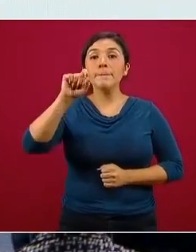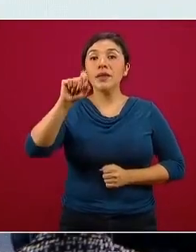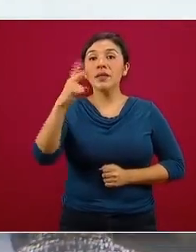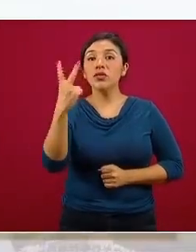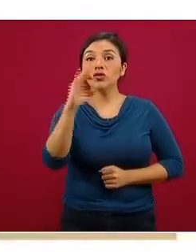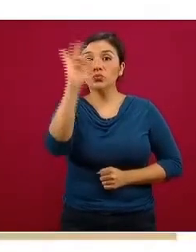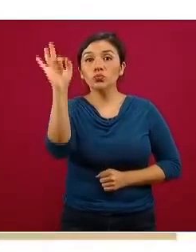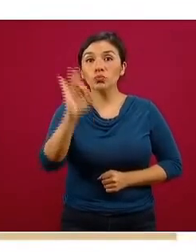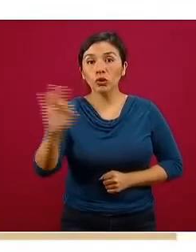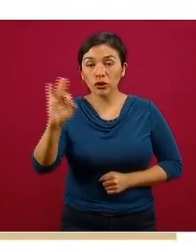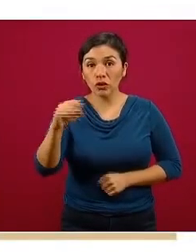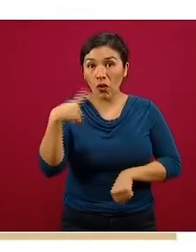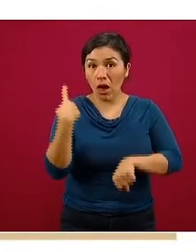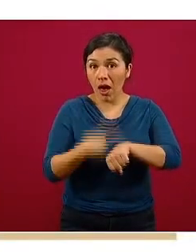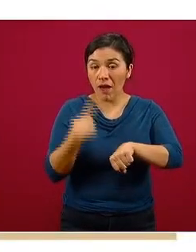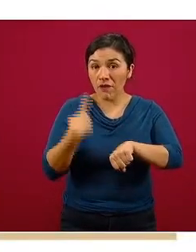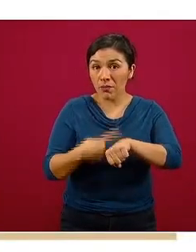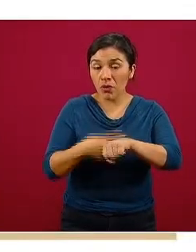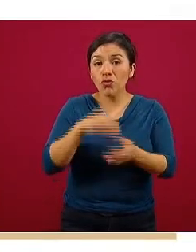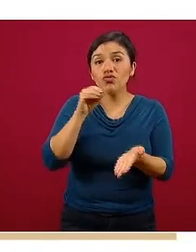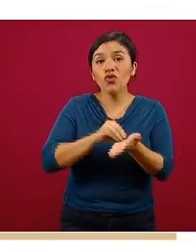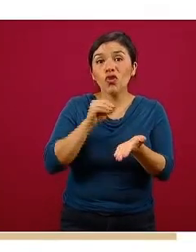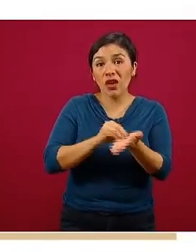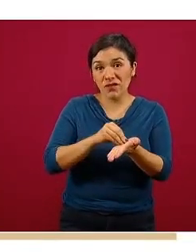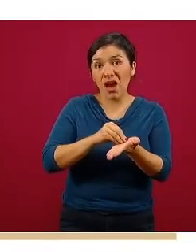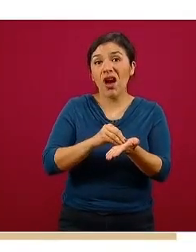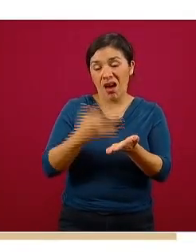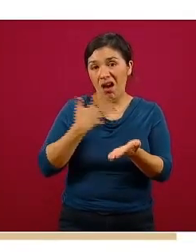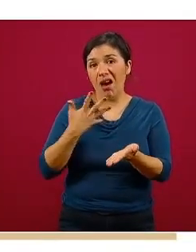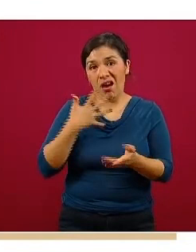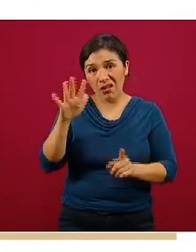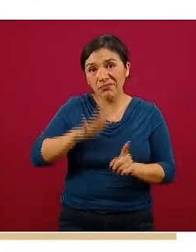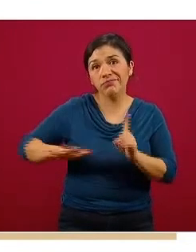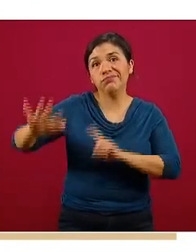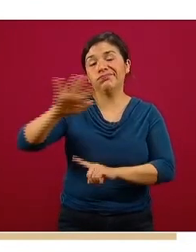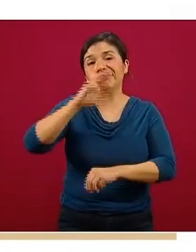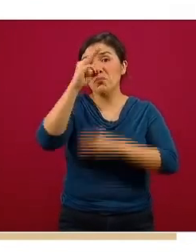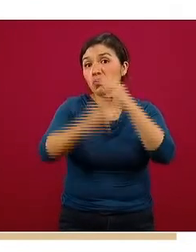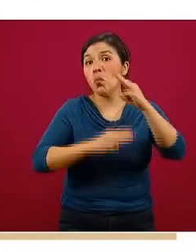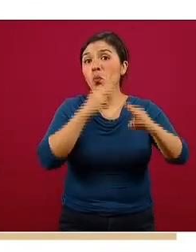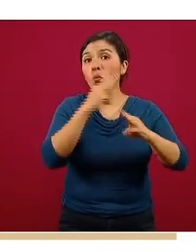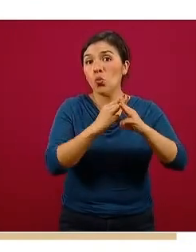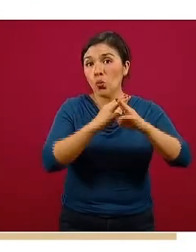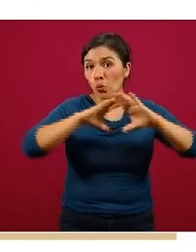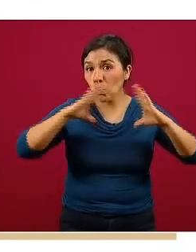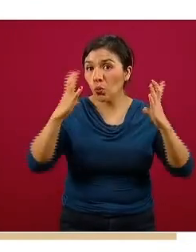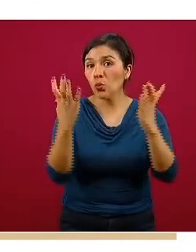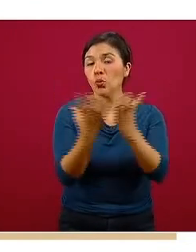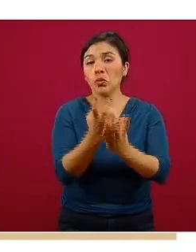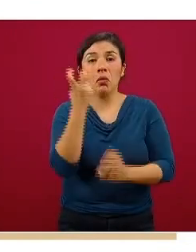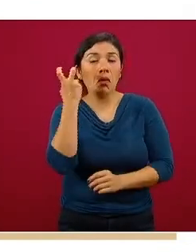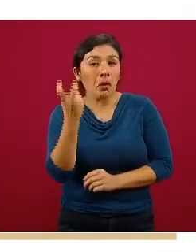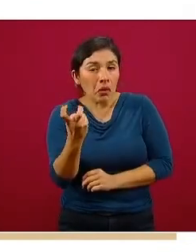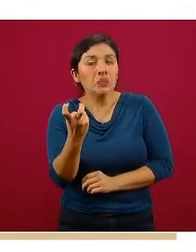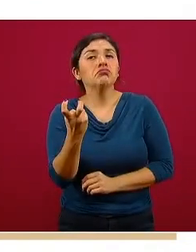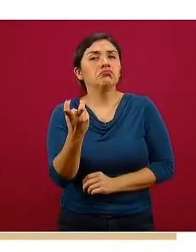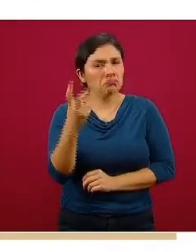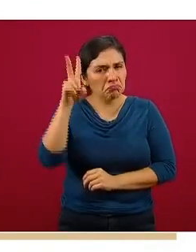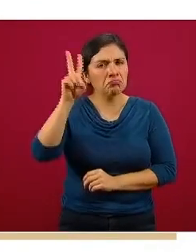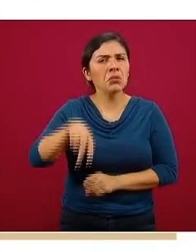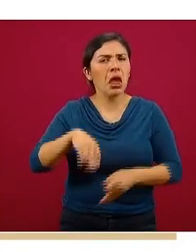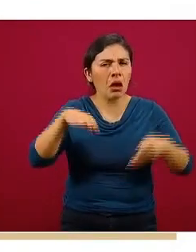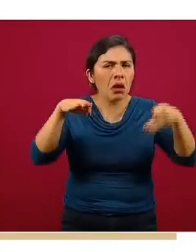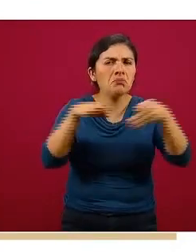22% la pandemia activa en el mundo. Esta cifra, si bien es cierto, la hemos